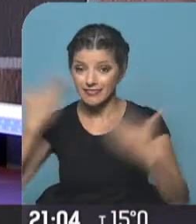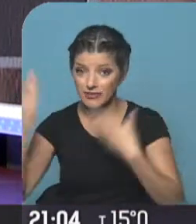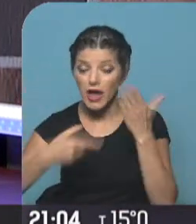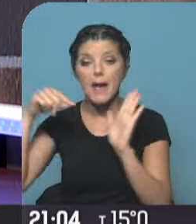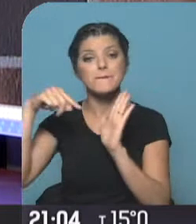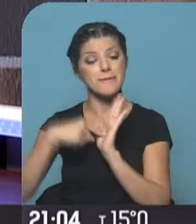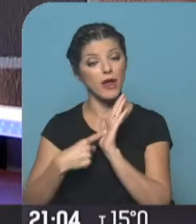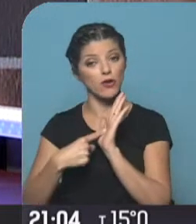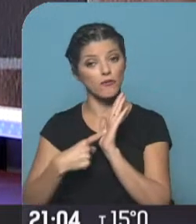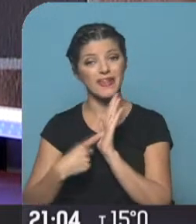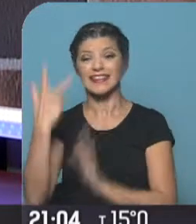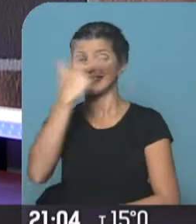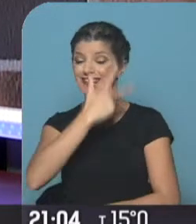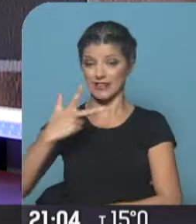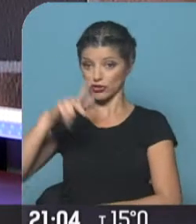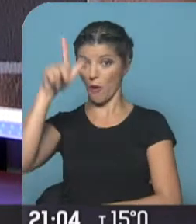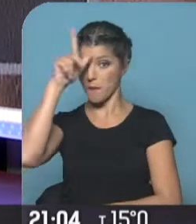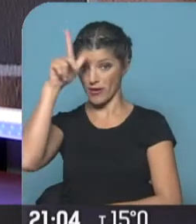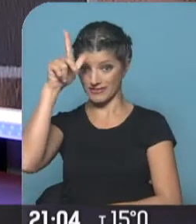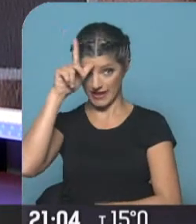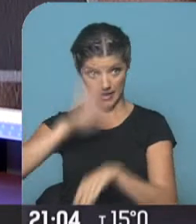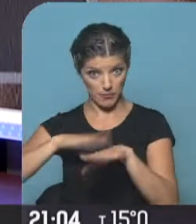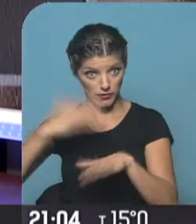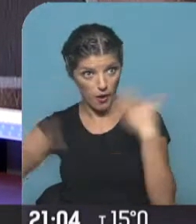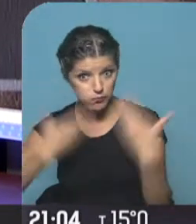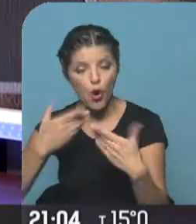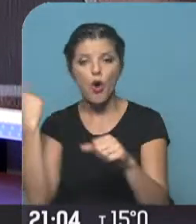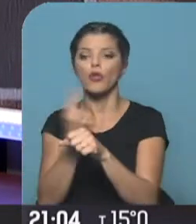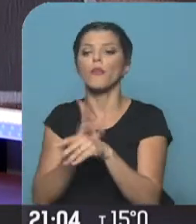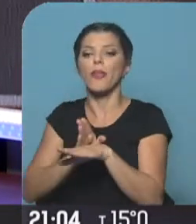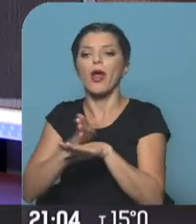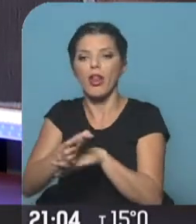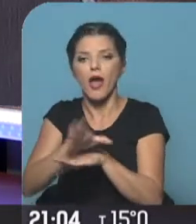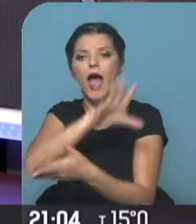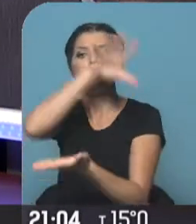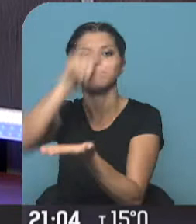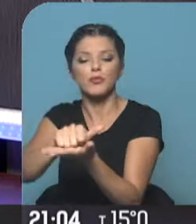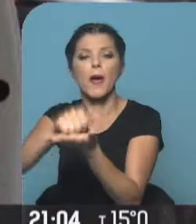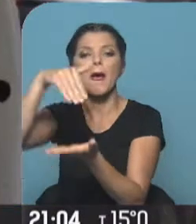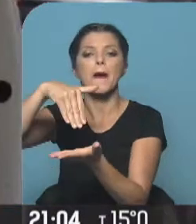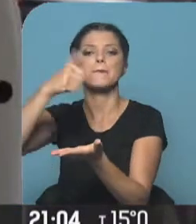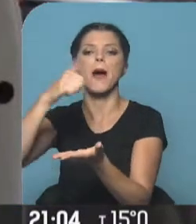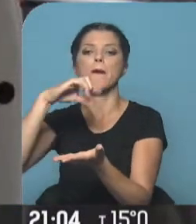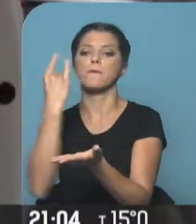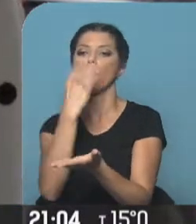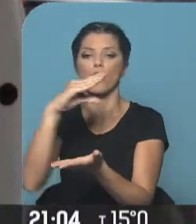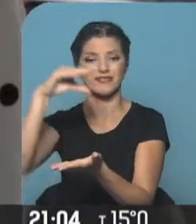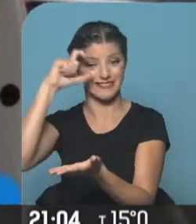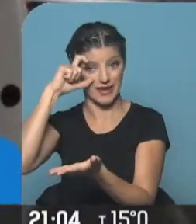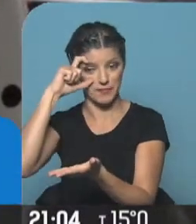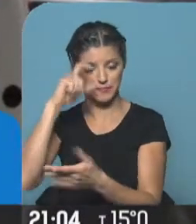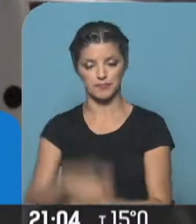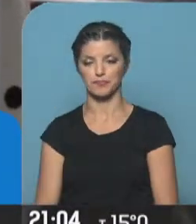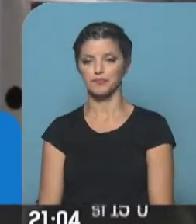que 300 policías, que lo van a hacer, ingresen en el predio tomado por mapuches. Tras reunirse con el juez